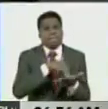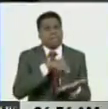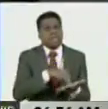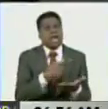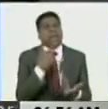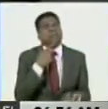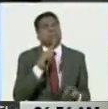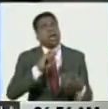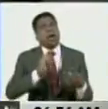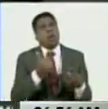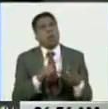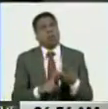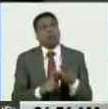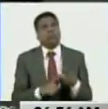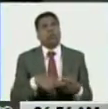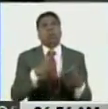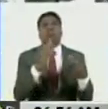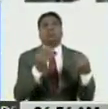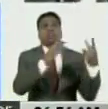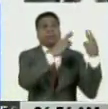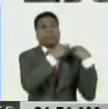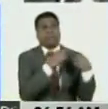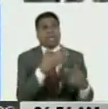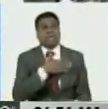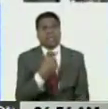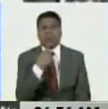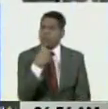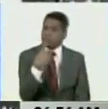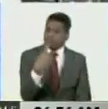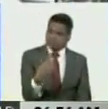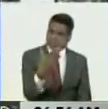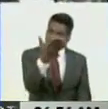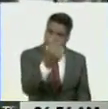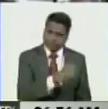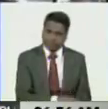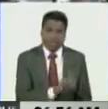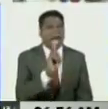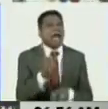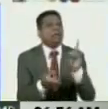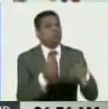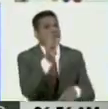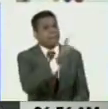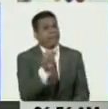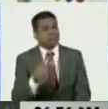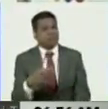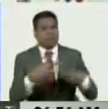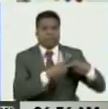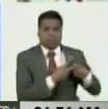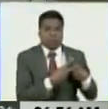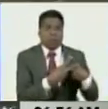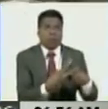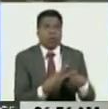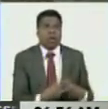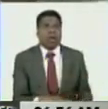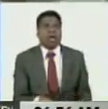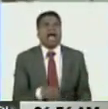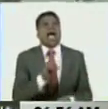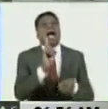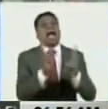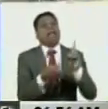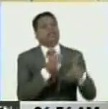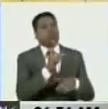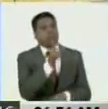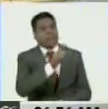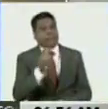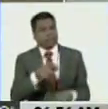Sí, con mucha responsabilidad quiero asumir algunas personas de Voluntad Popular, por eso quiero decir, algunas personas